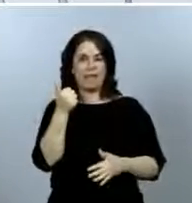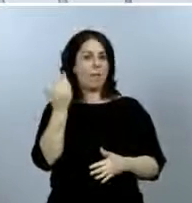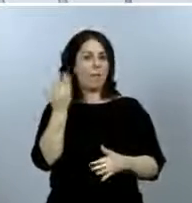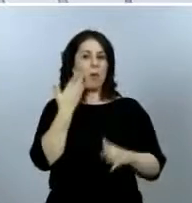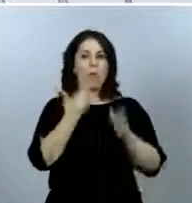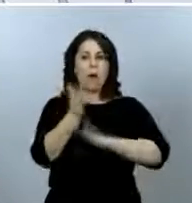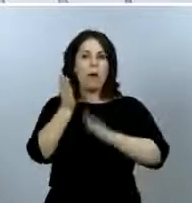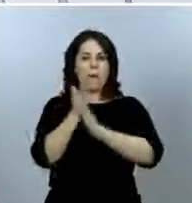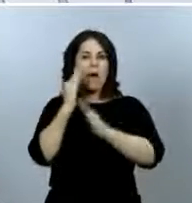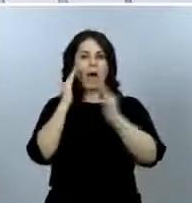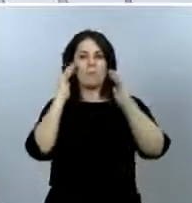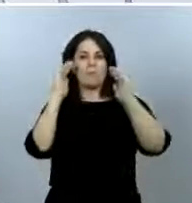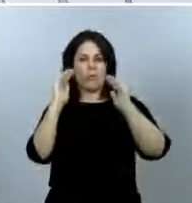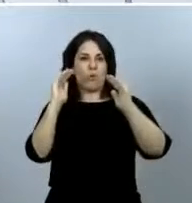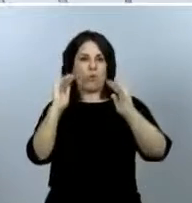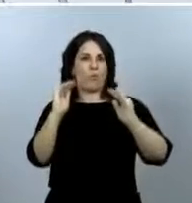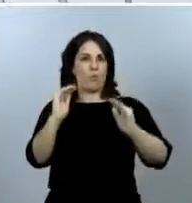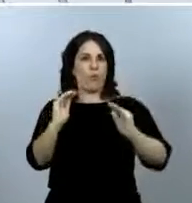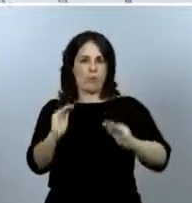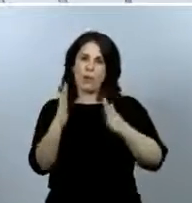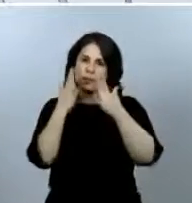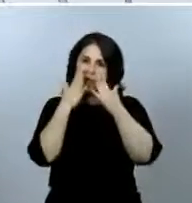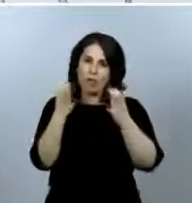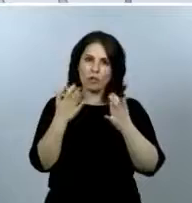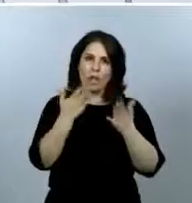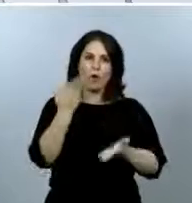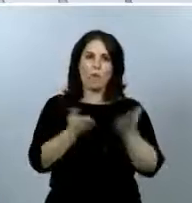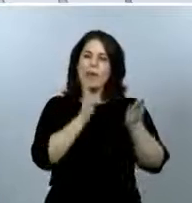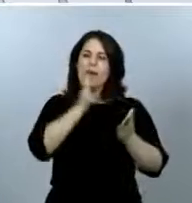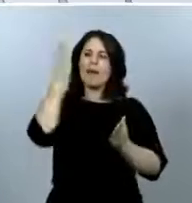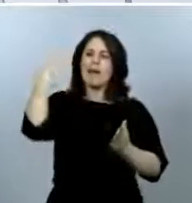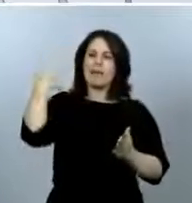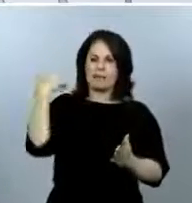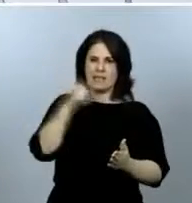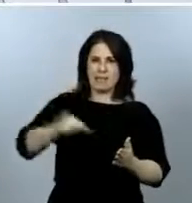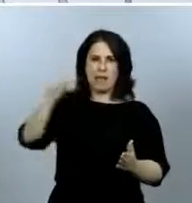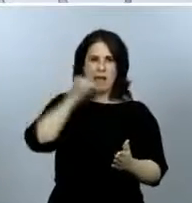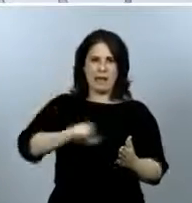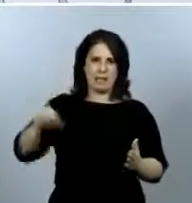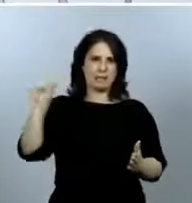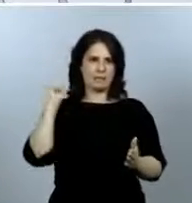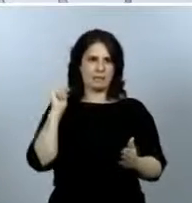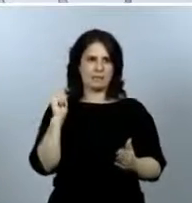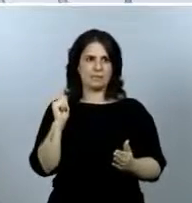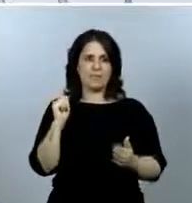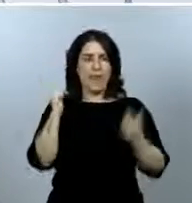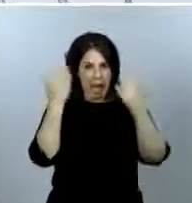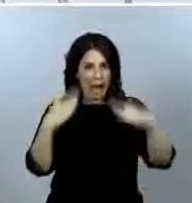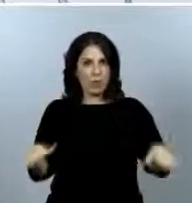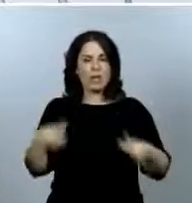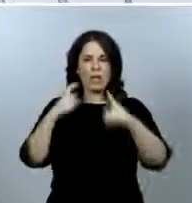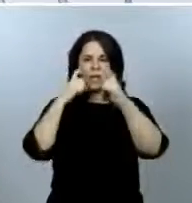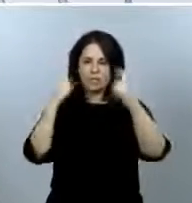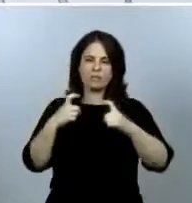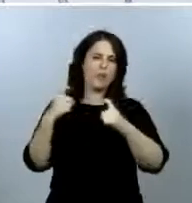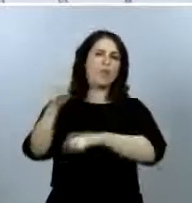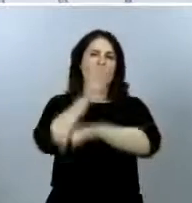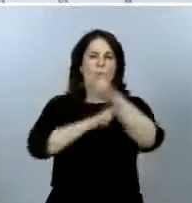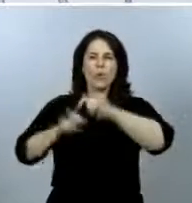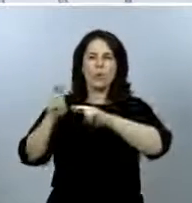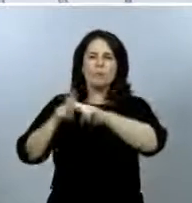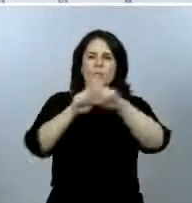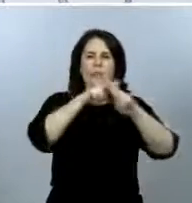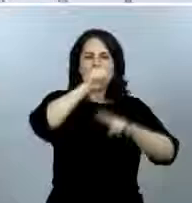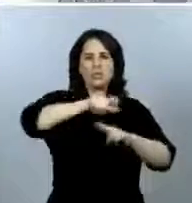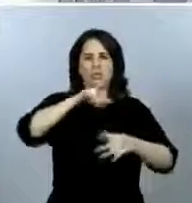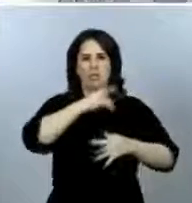descendente algo más suave que en las semanas previas pero sigue siendo descendente pese al gran esfuerzo de búsqueda que se está haciendo una